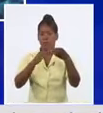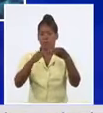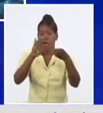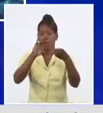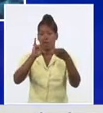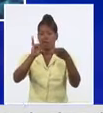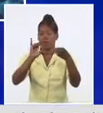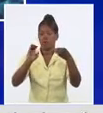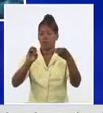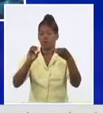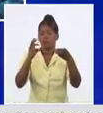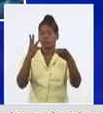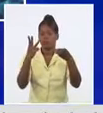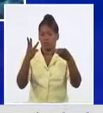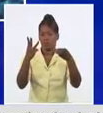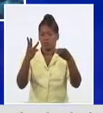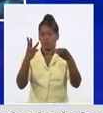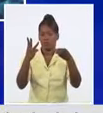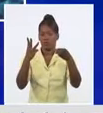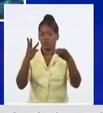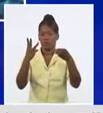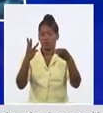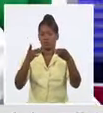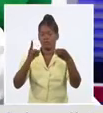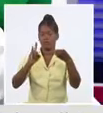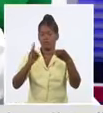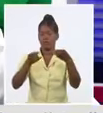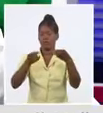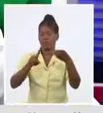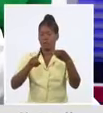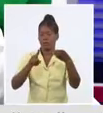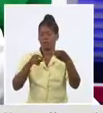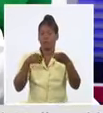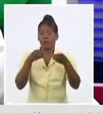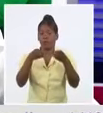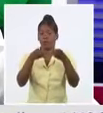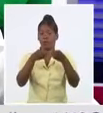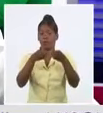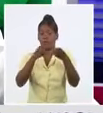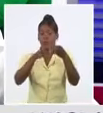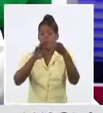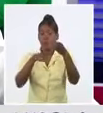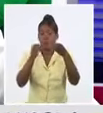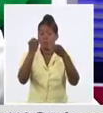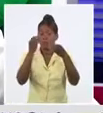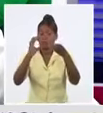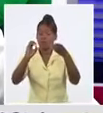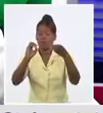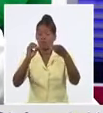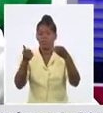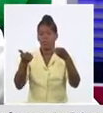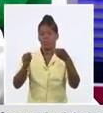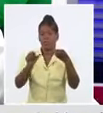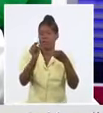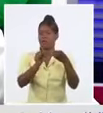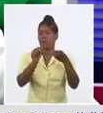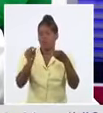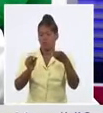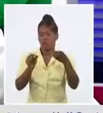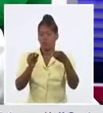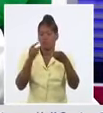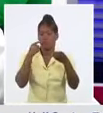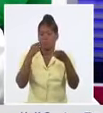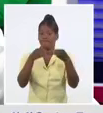3 personas en el día de ayer. En resumen, menores de 60 años, 10 fallecidos. Edades